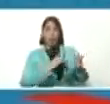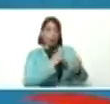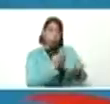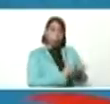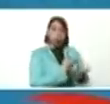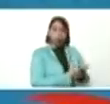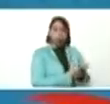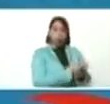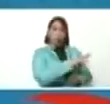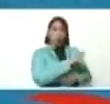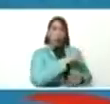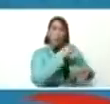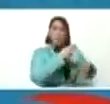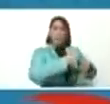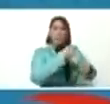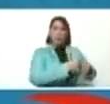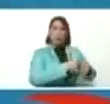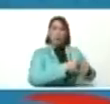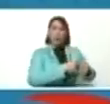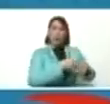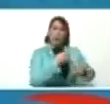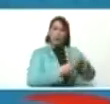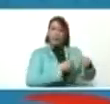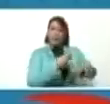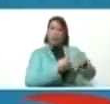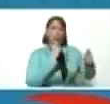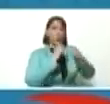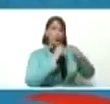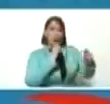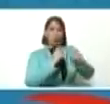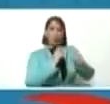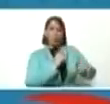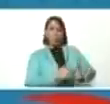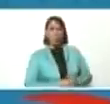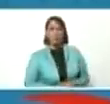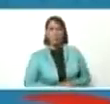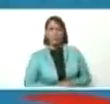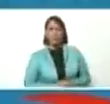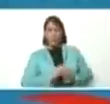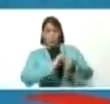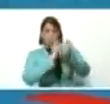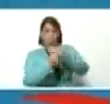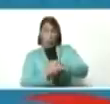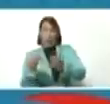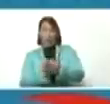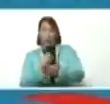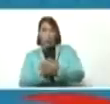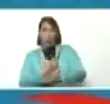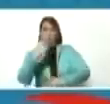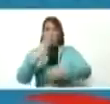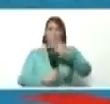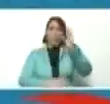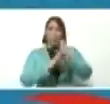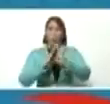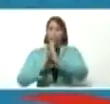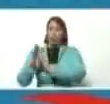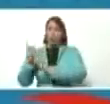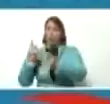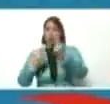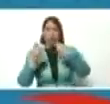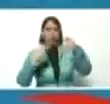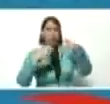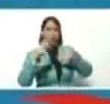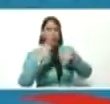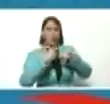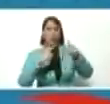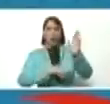rentista petrolera que propició el turismo emisivo a una economía productiva, exportadora